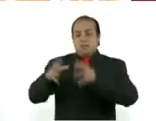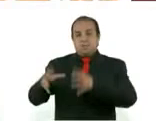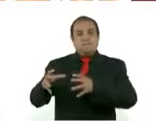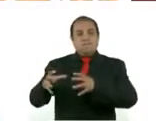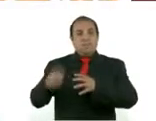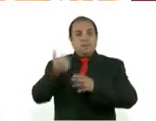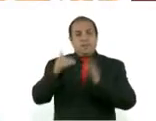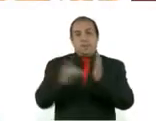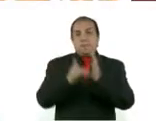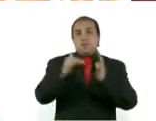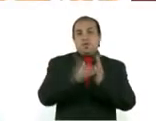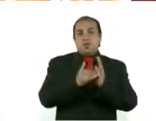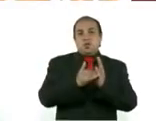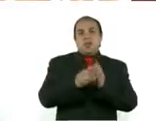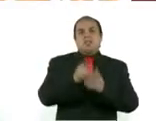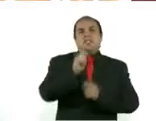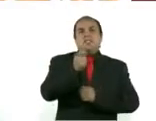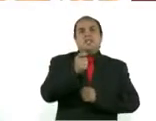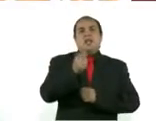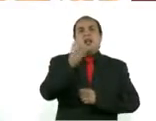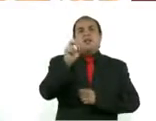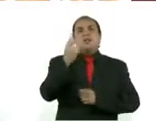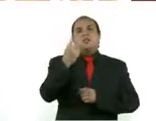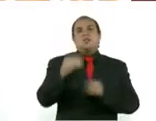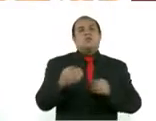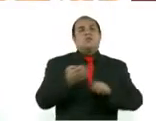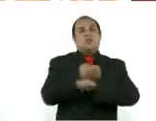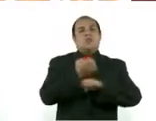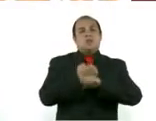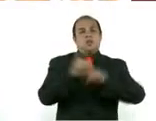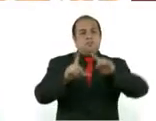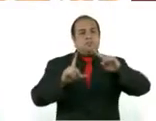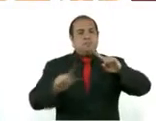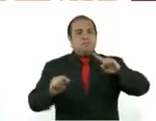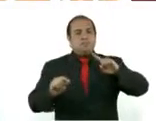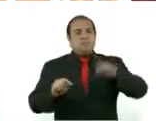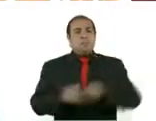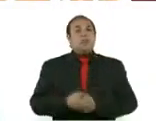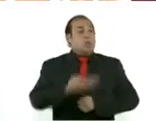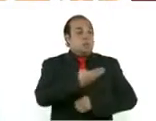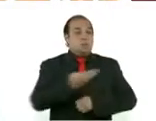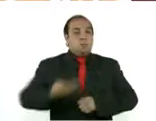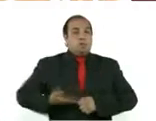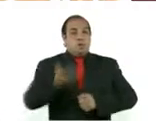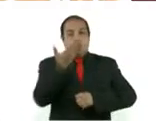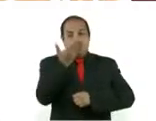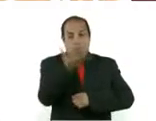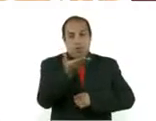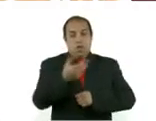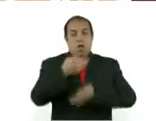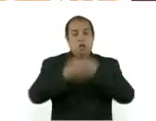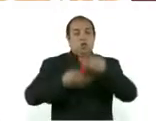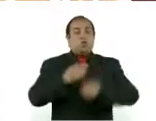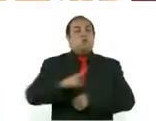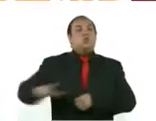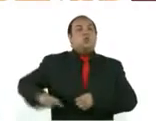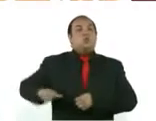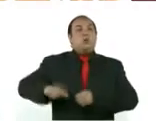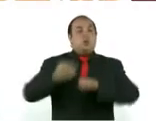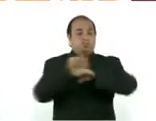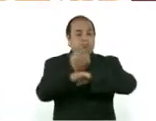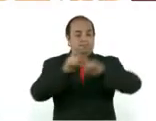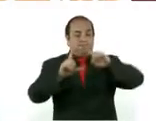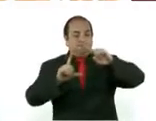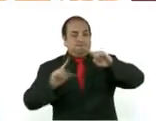presidente les ha venido planteando a los gobernadores y gobernadoras y a la jefa de gobierno que podamos unir nuestro esfuerzo